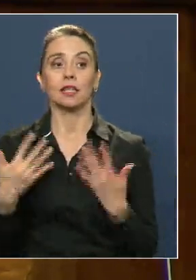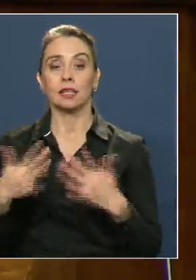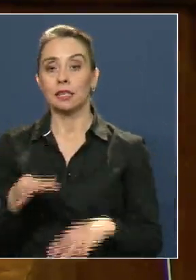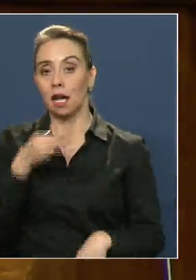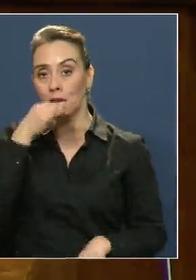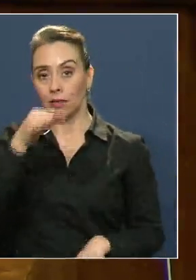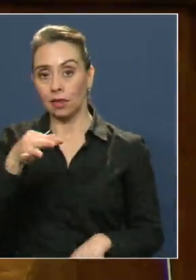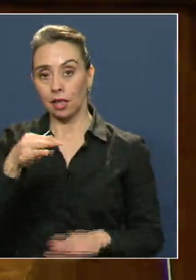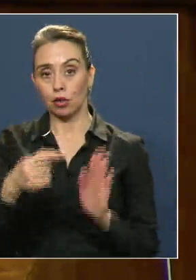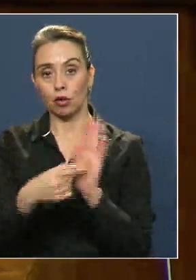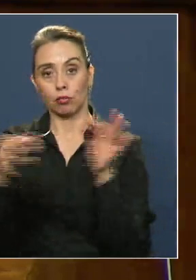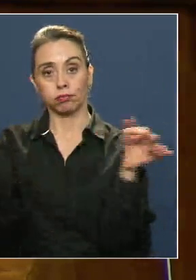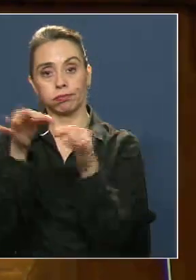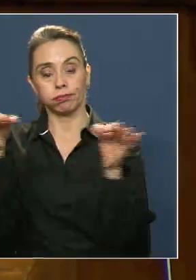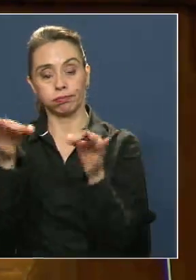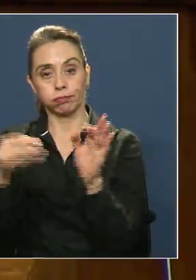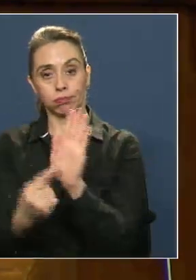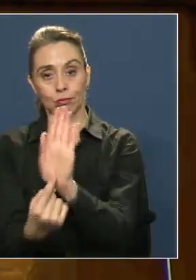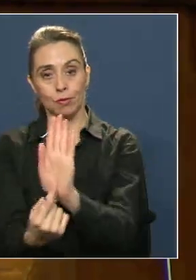en esta presentación,